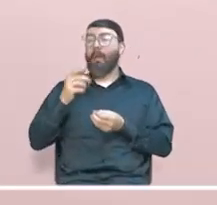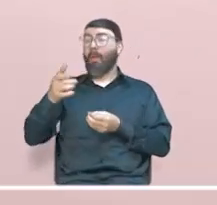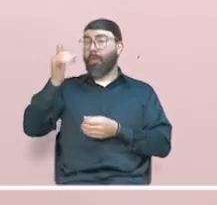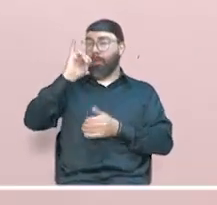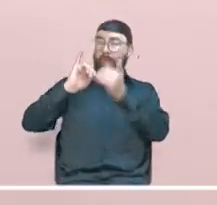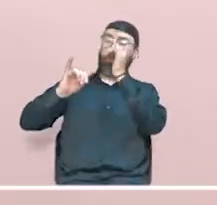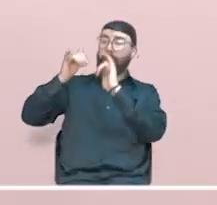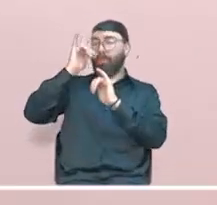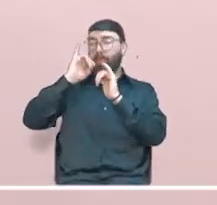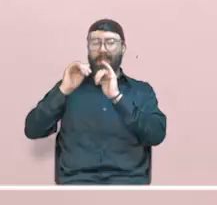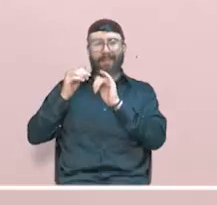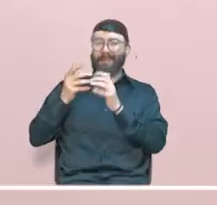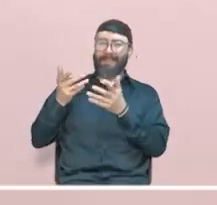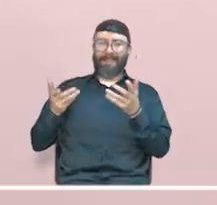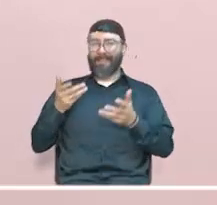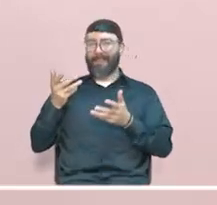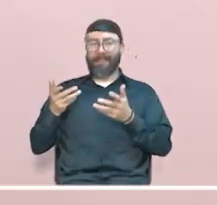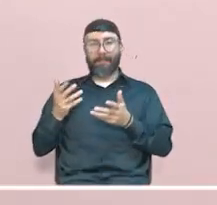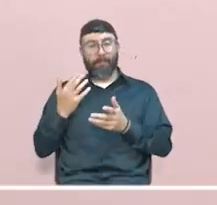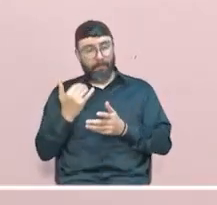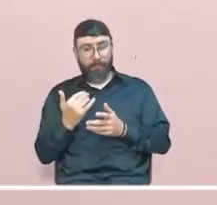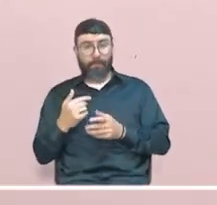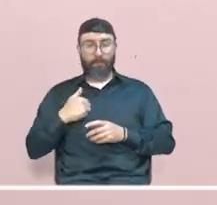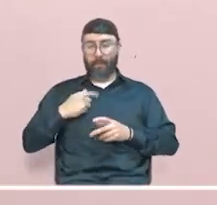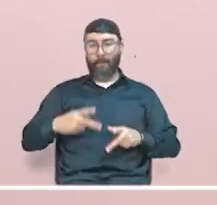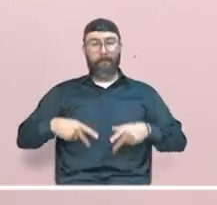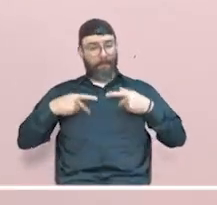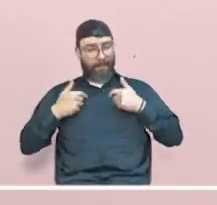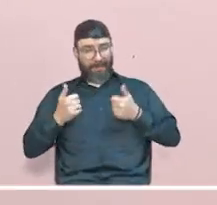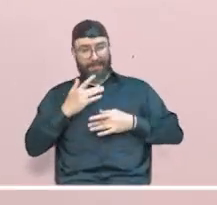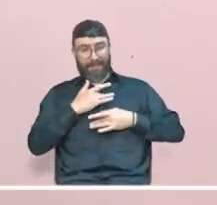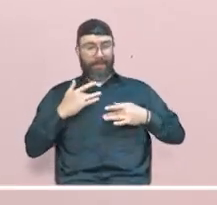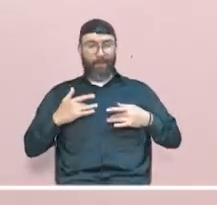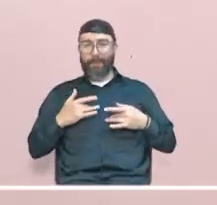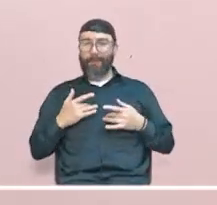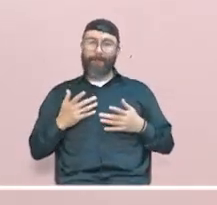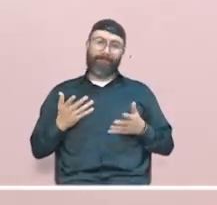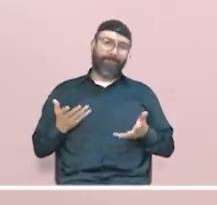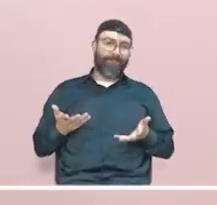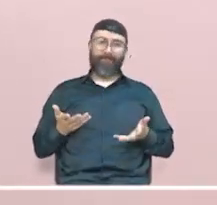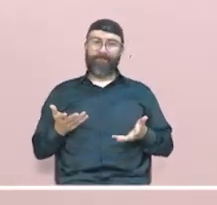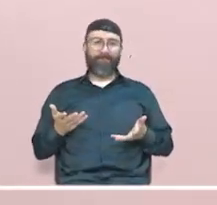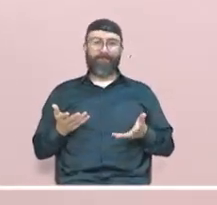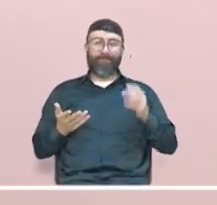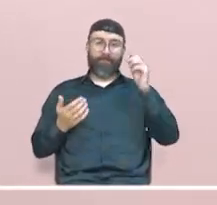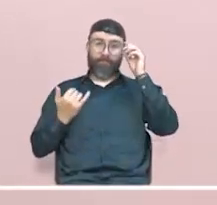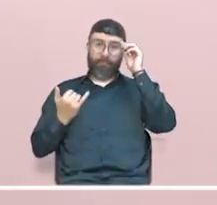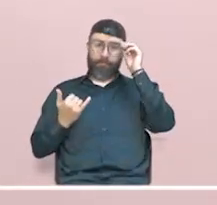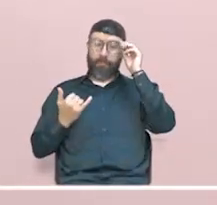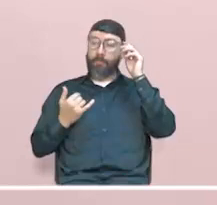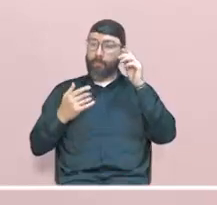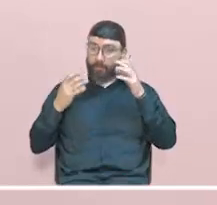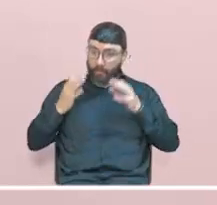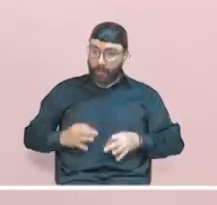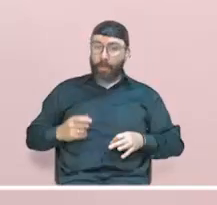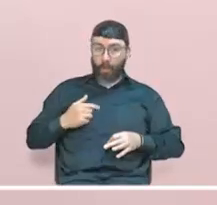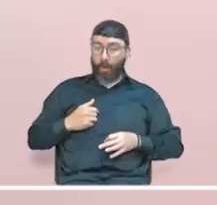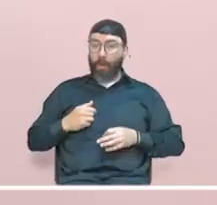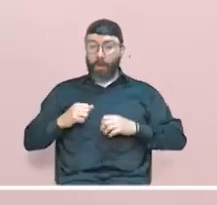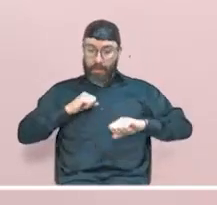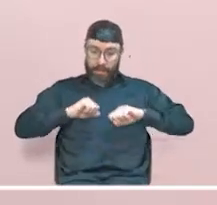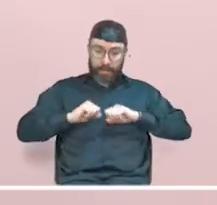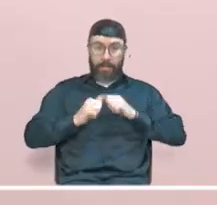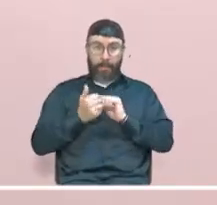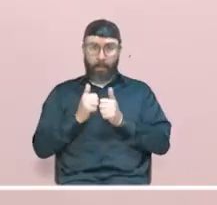otras condiciones que no son parte de un estilo de vida saludable y que definitivamente si yo voy a hacer actividad física la debo hacer